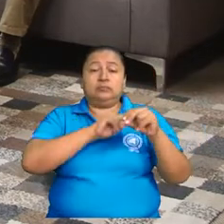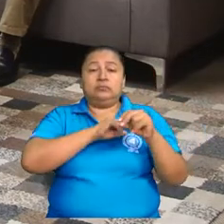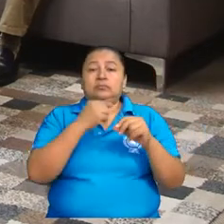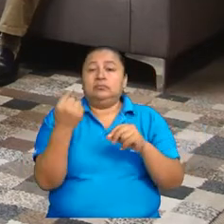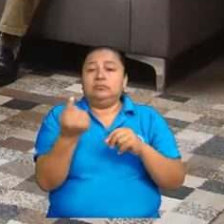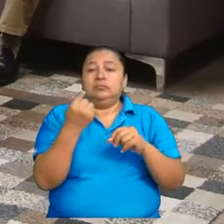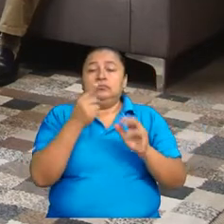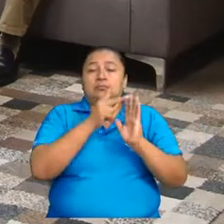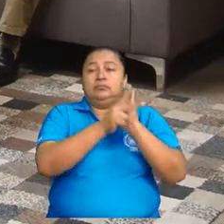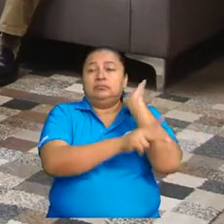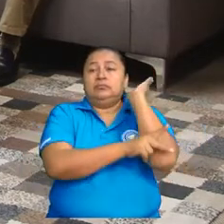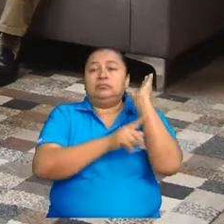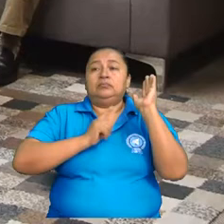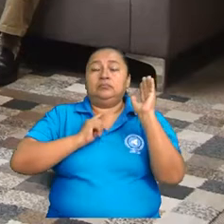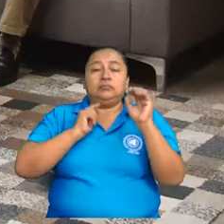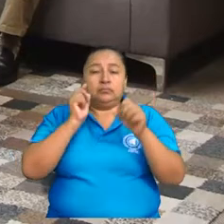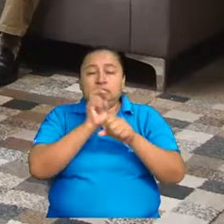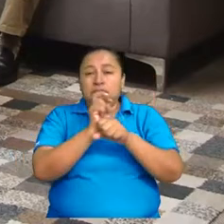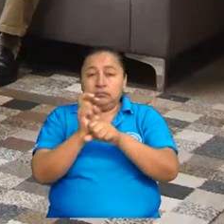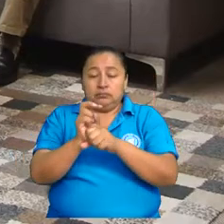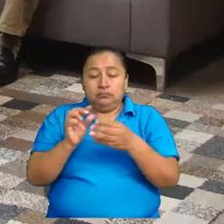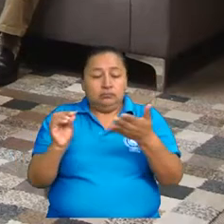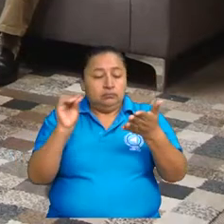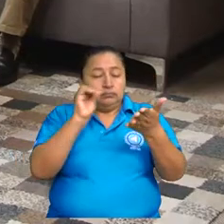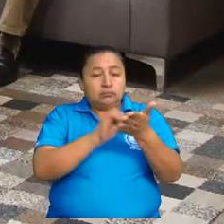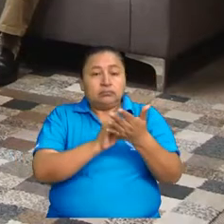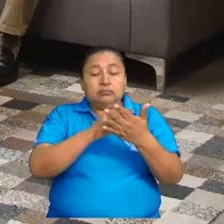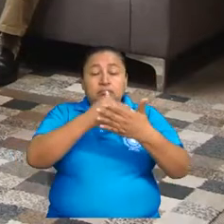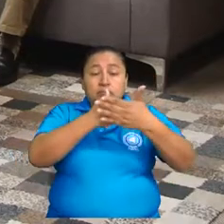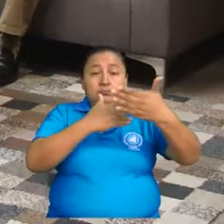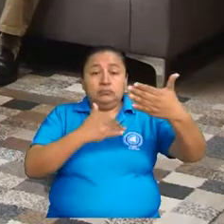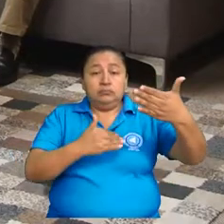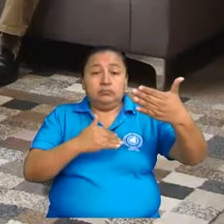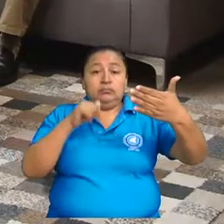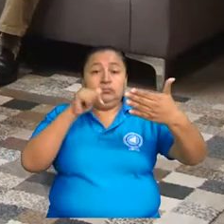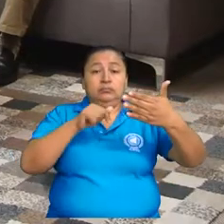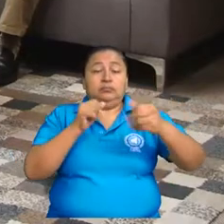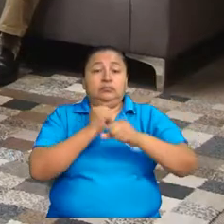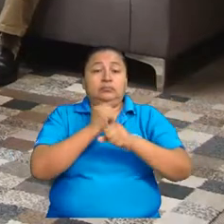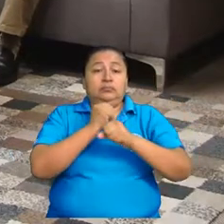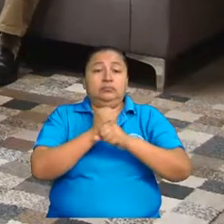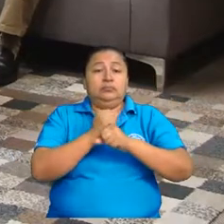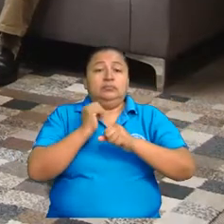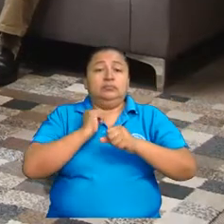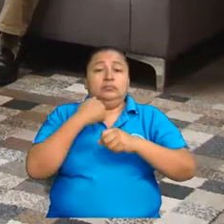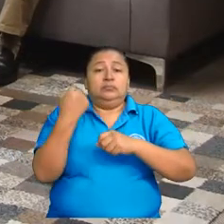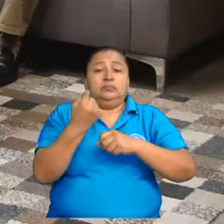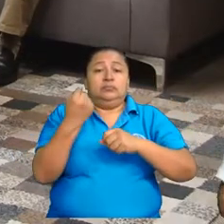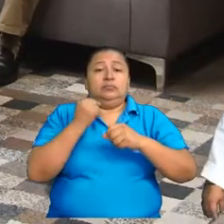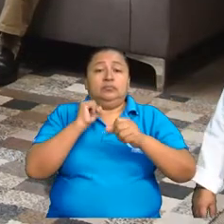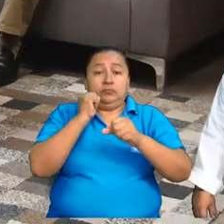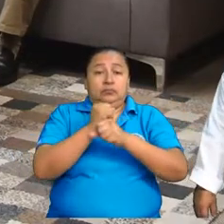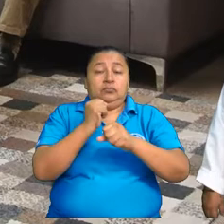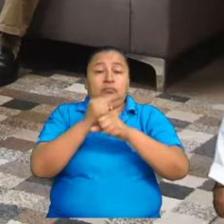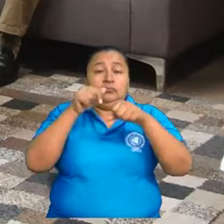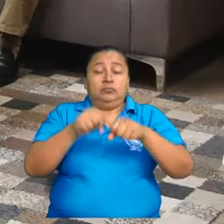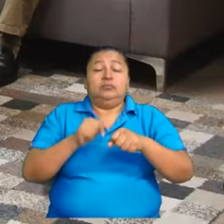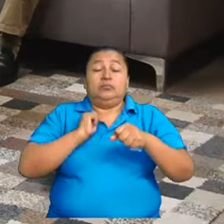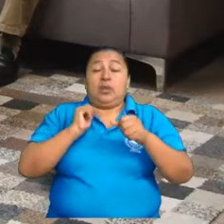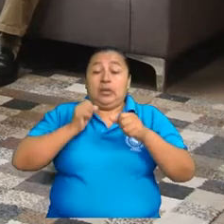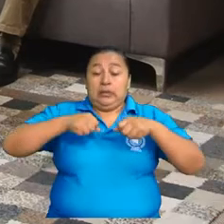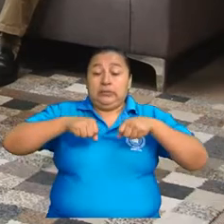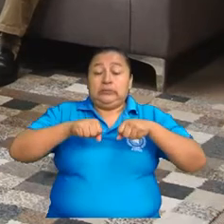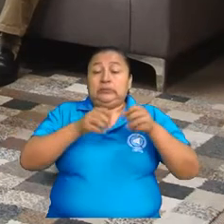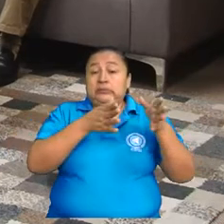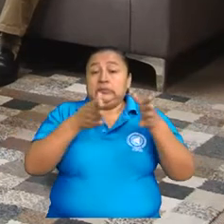único país que tenía la vigilancia escrita en la boleta, de que es una sola boleta, que es de migración, de aduana y de